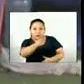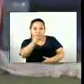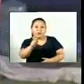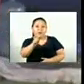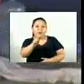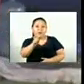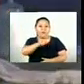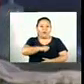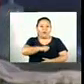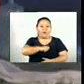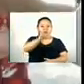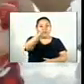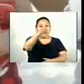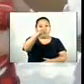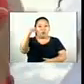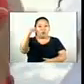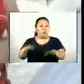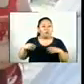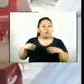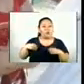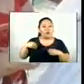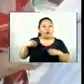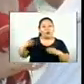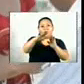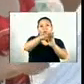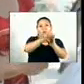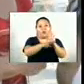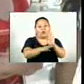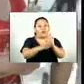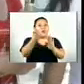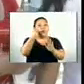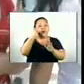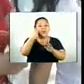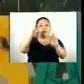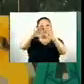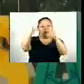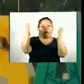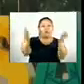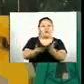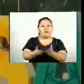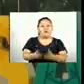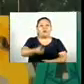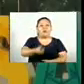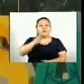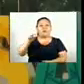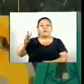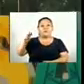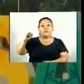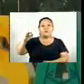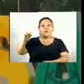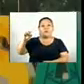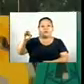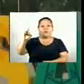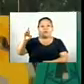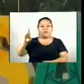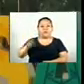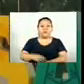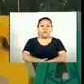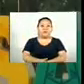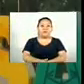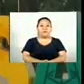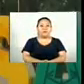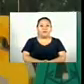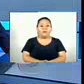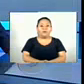internacionales adquiridas a través de los protocolos de protección mundial a los migrantes Víctor Castillo Voz de América Reynosa